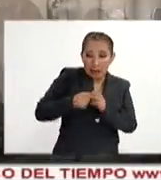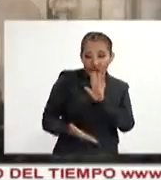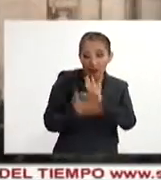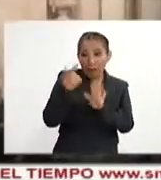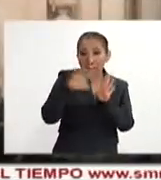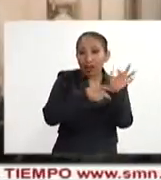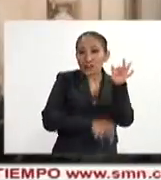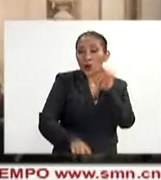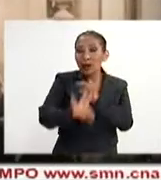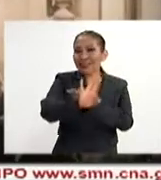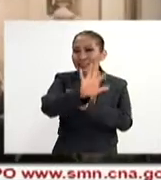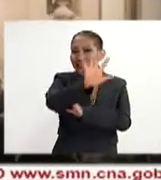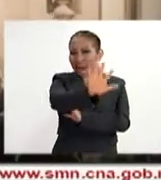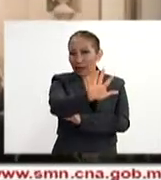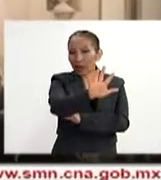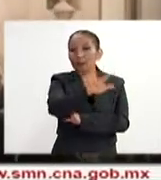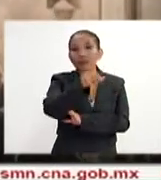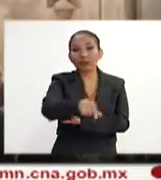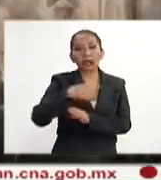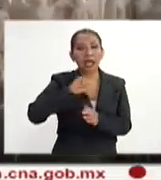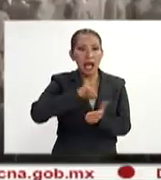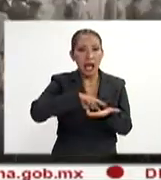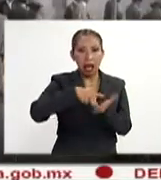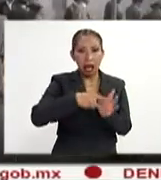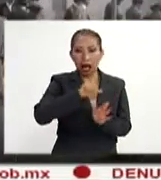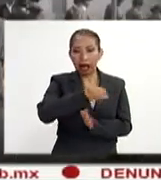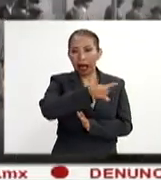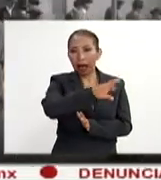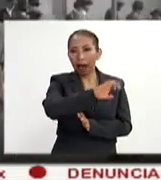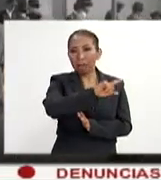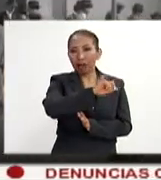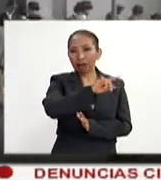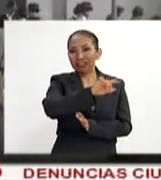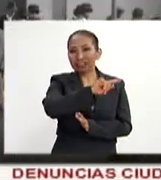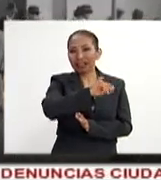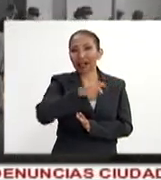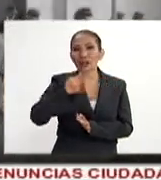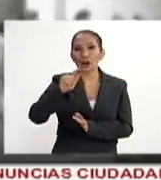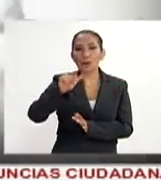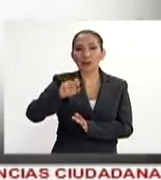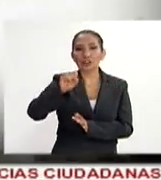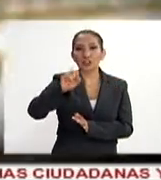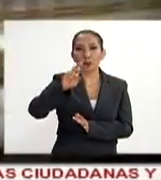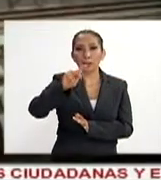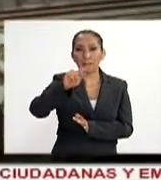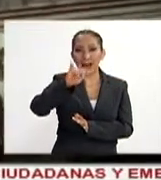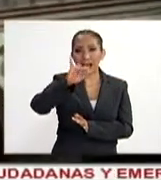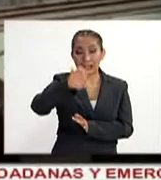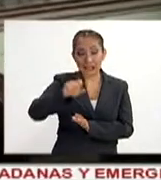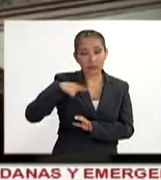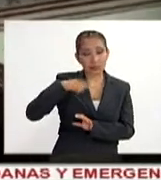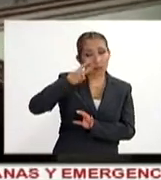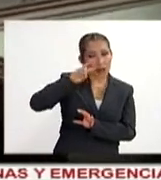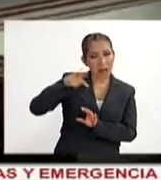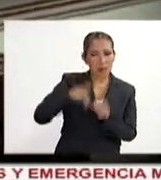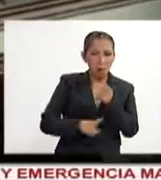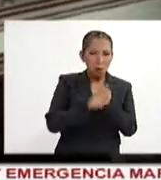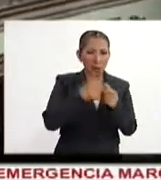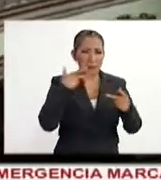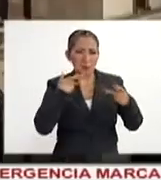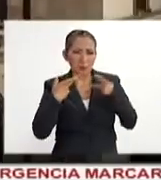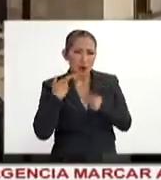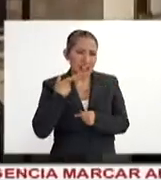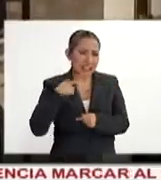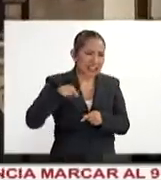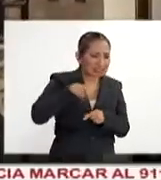en 1845 por los arquitectos Camilo de San Germán y Tomás Surplais. La inestabilidad política de la